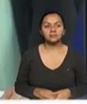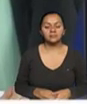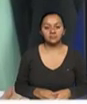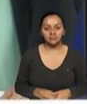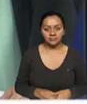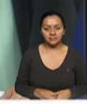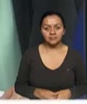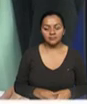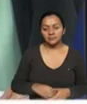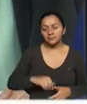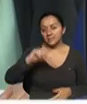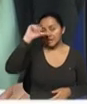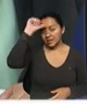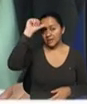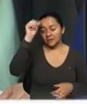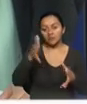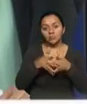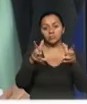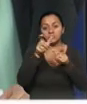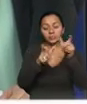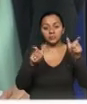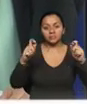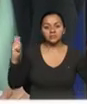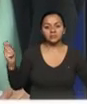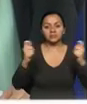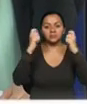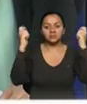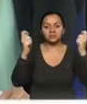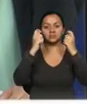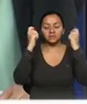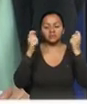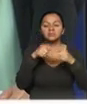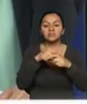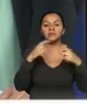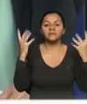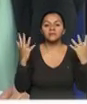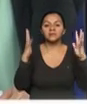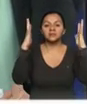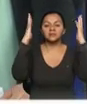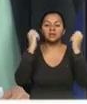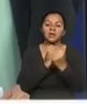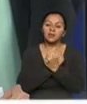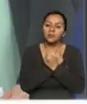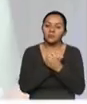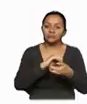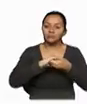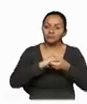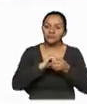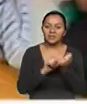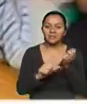Y en India, millones de personas celebran el Raksha Bandhan, el festival del amor fraterno.